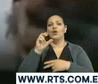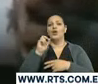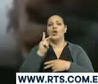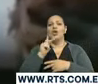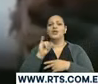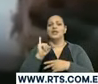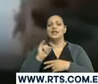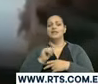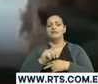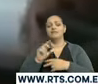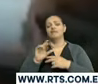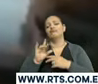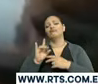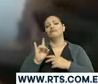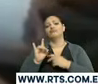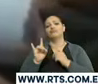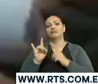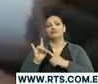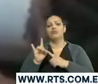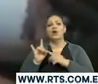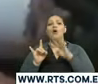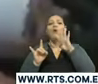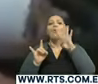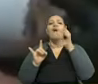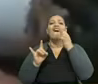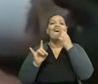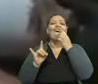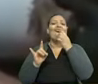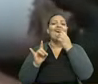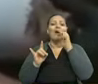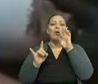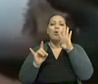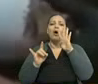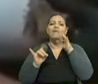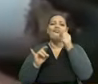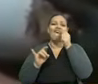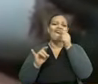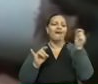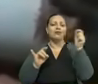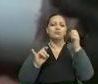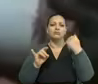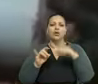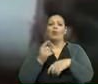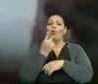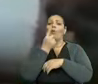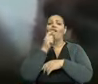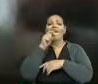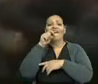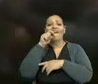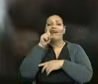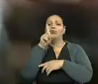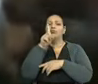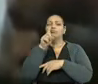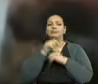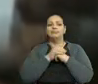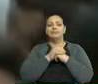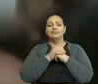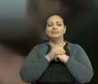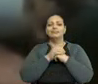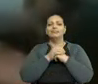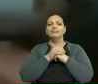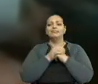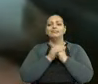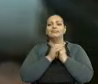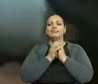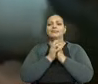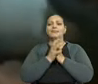Y está con un chullo de dientes. Pero usted no le da huesito. Ya está viejito, está con un chullo de dientes, pobrecito. Mayrita, seguro estoy que esta mascotita